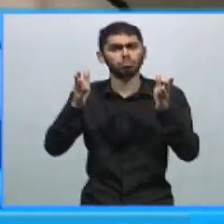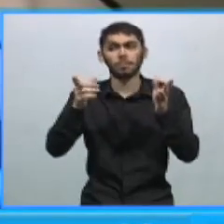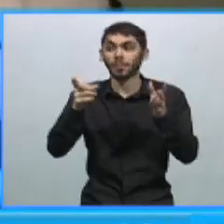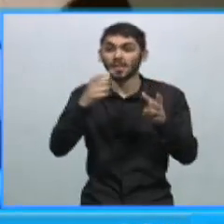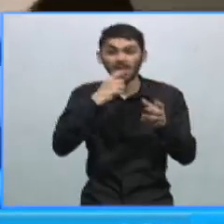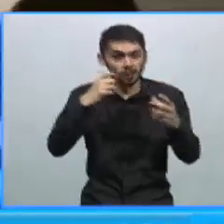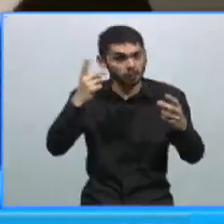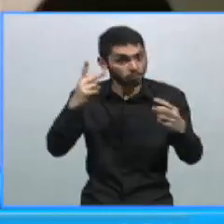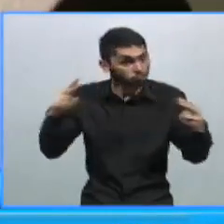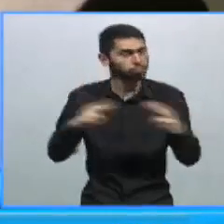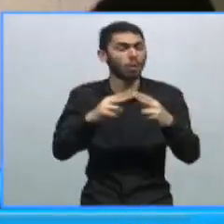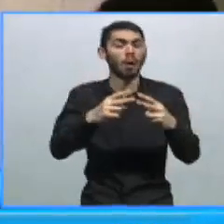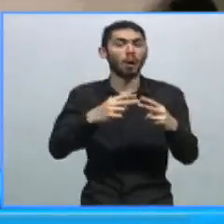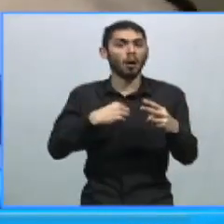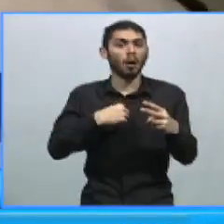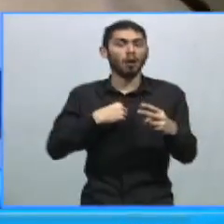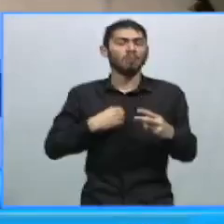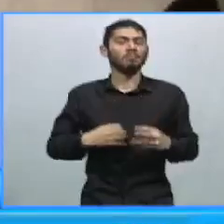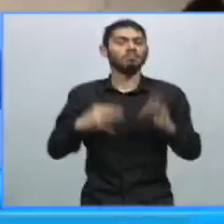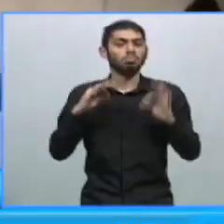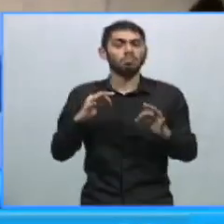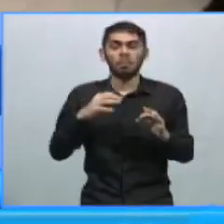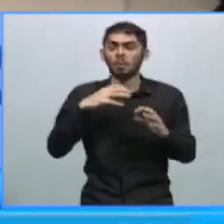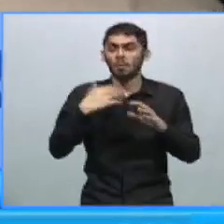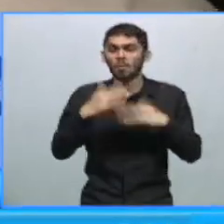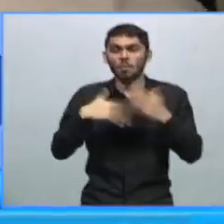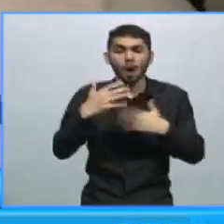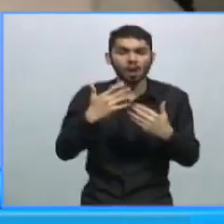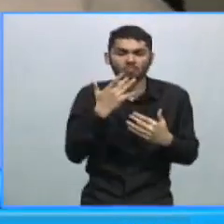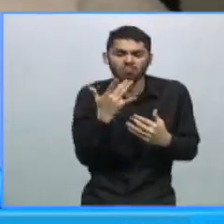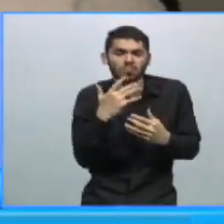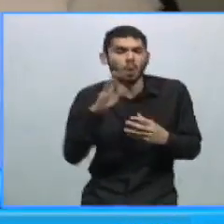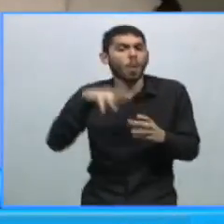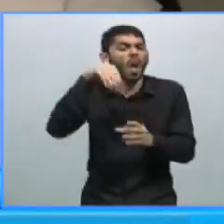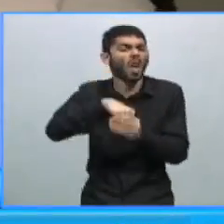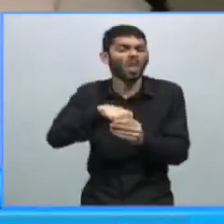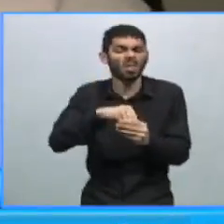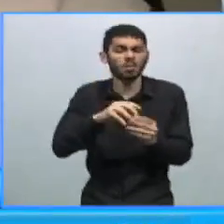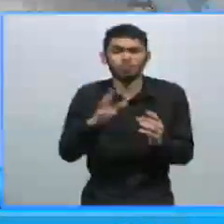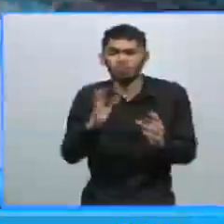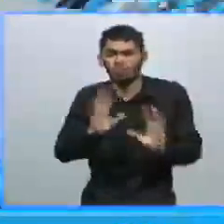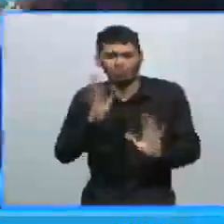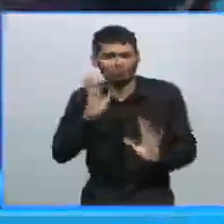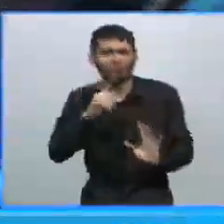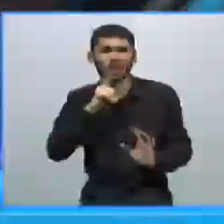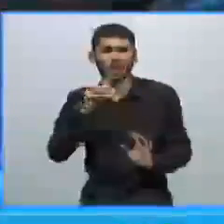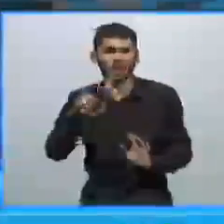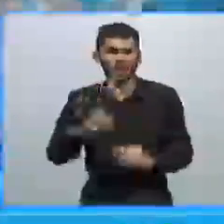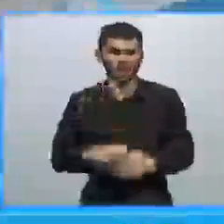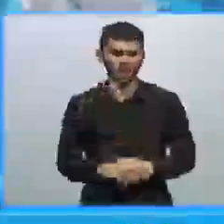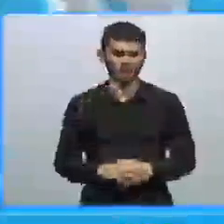causaría satisfacción que un chico juegue bien al basquet no tiene absolutamente nada que ver con el T el T no tiene ningún mérito en